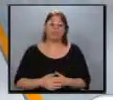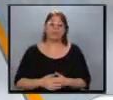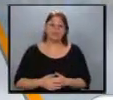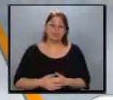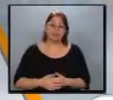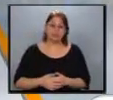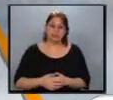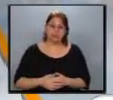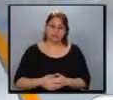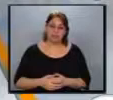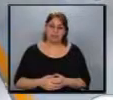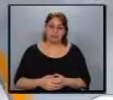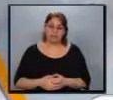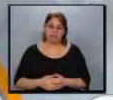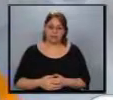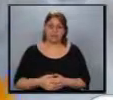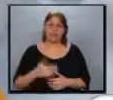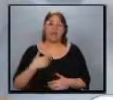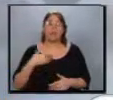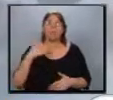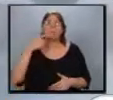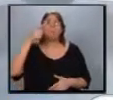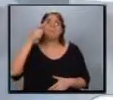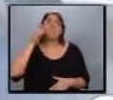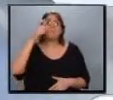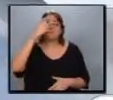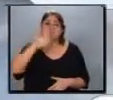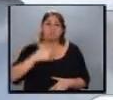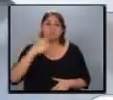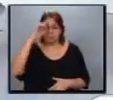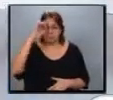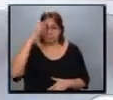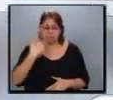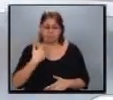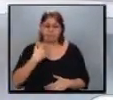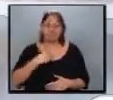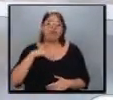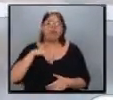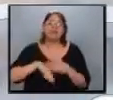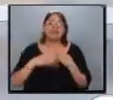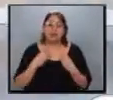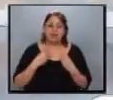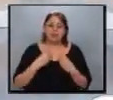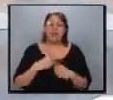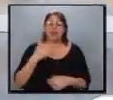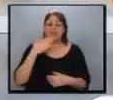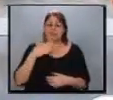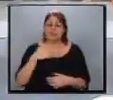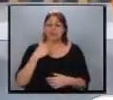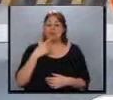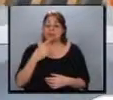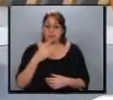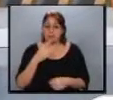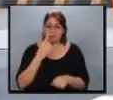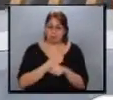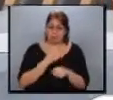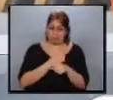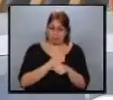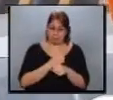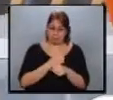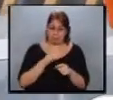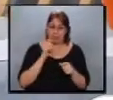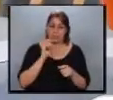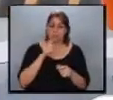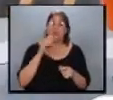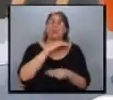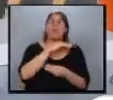Después, una autocrítica. Nunca, bien, siempre es bienvenido una autocrítica. Sí, una autocrítica. Después de ahí, repartió para todos lados. Primero se la agarró con la familia